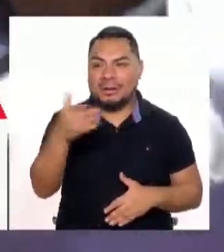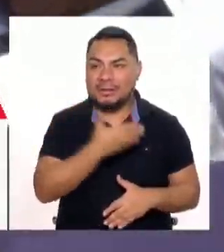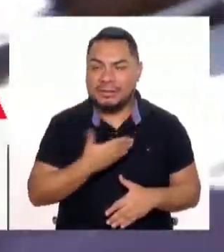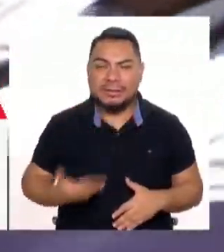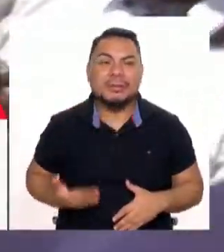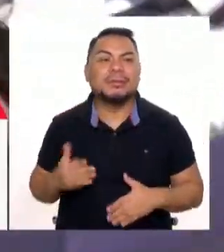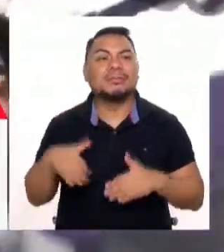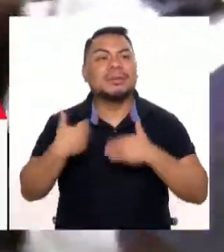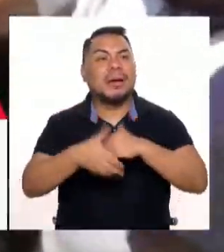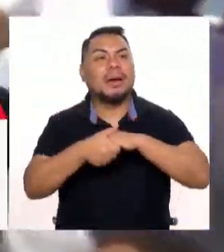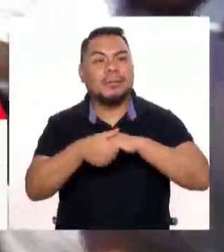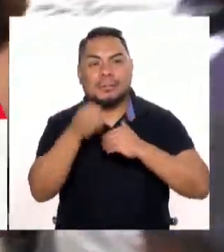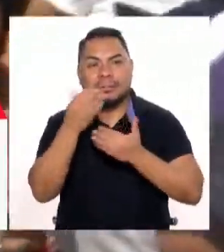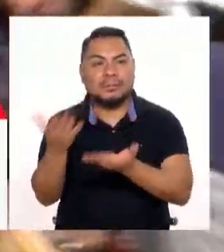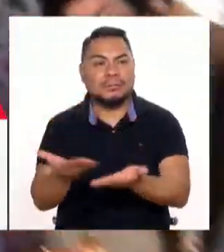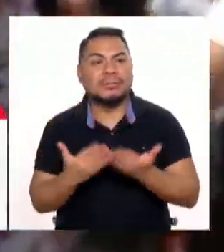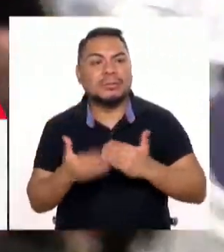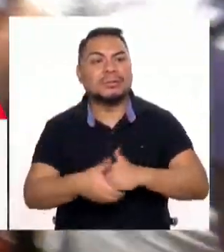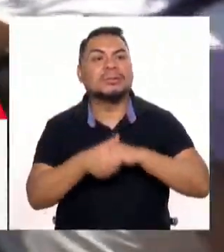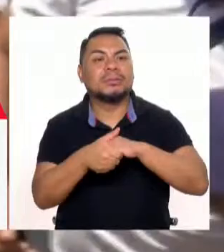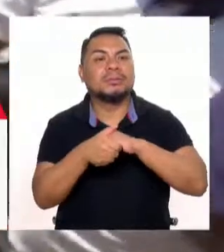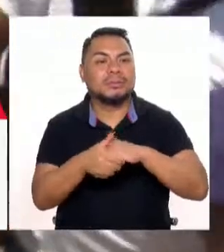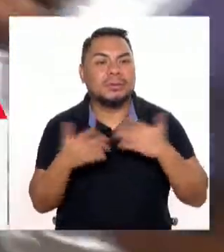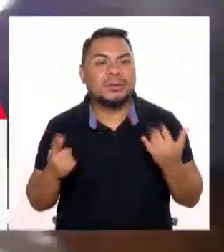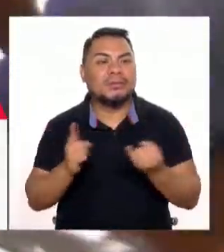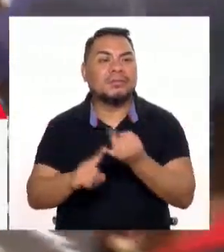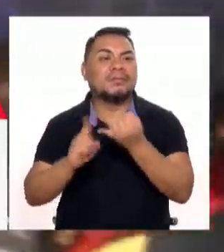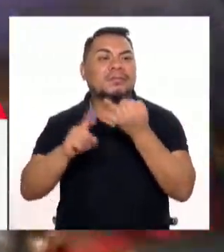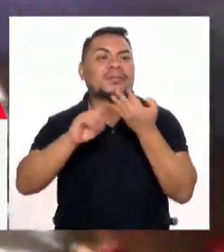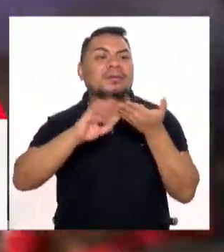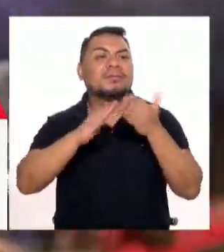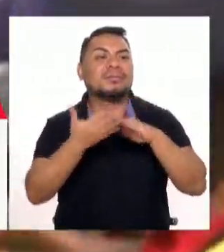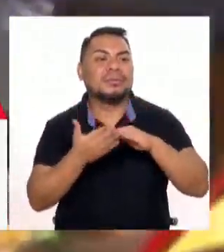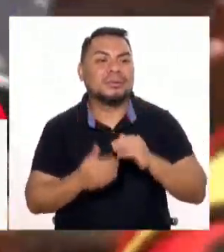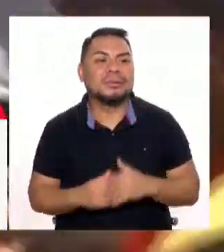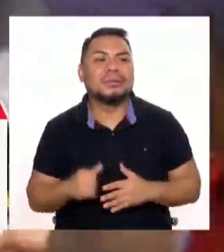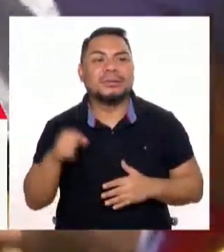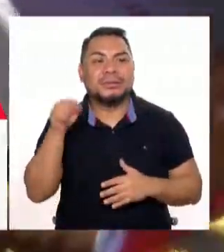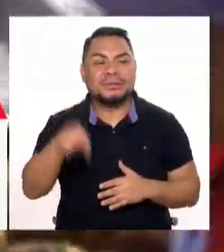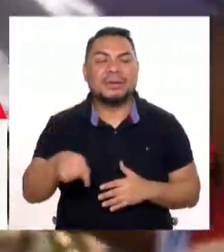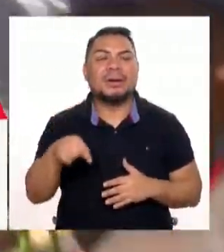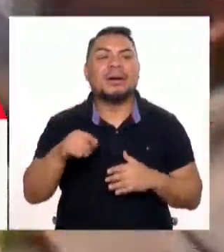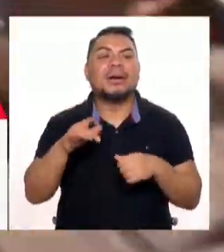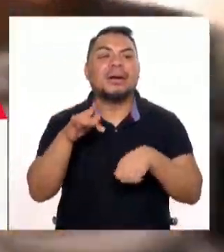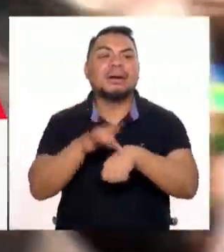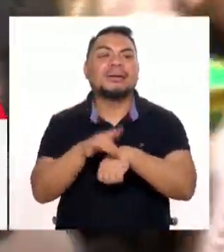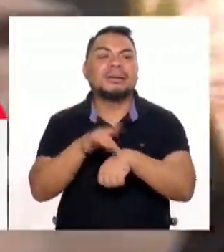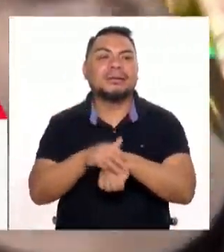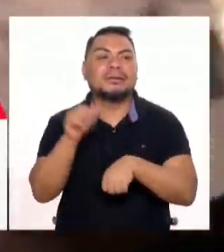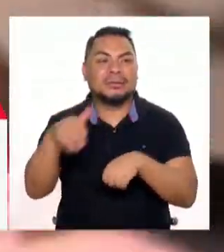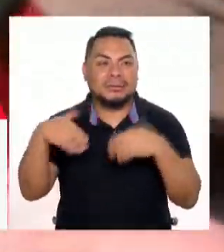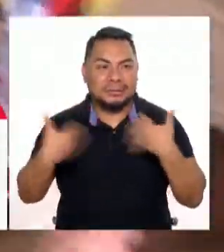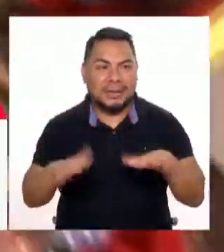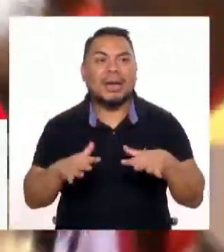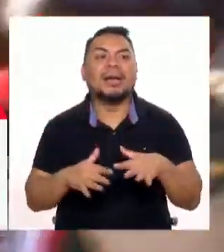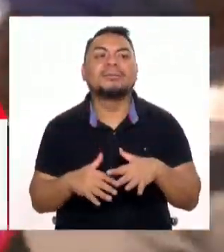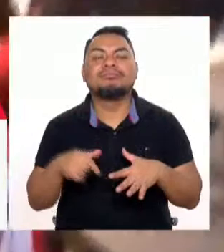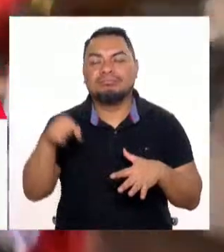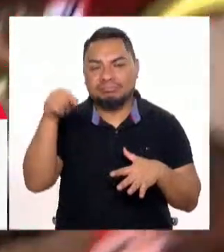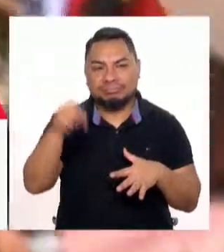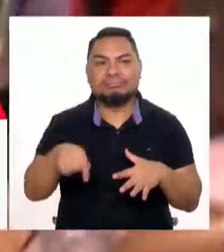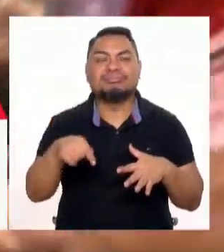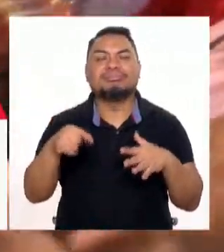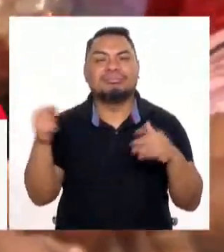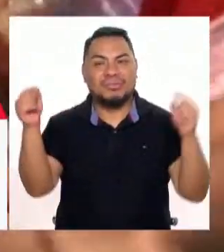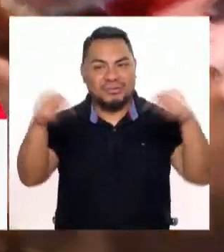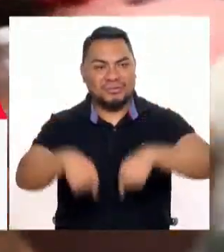quien continúa saludando a más pobladores que desde muy temprano se han dado cita a